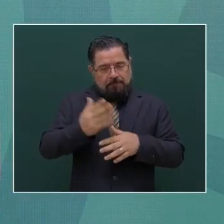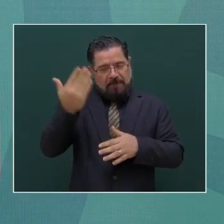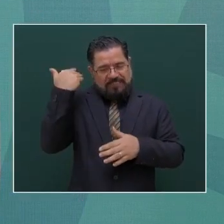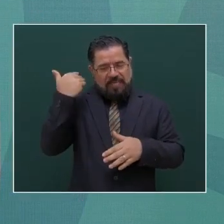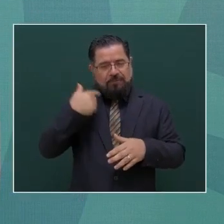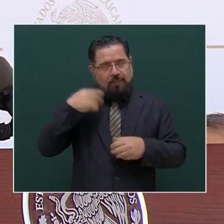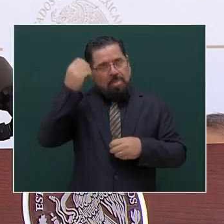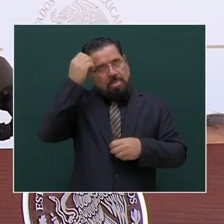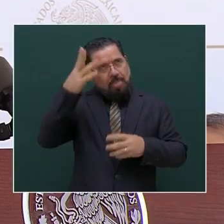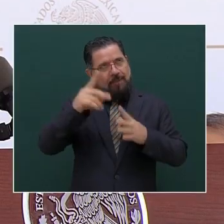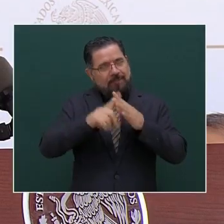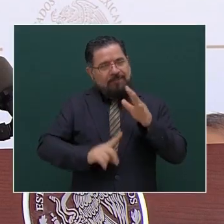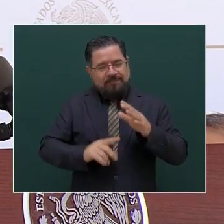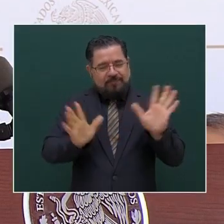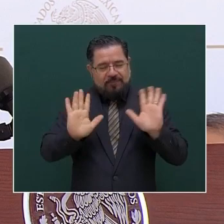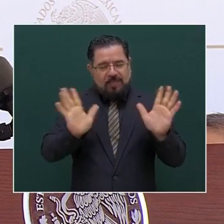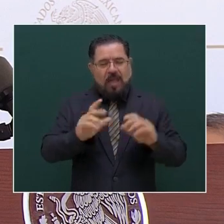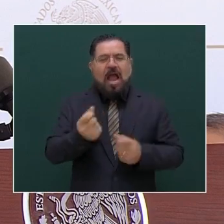algunas no.